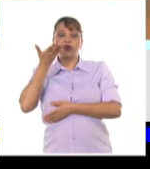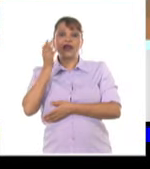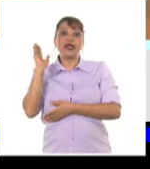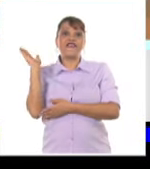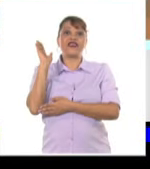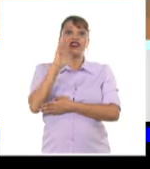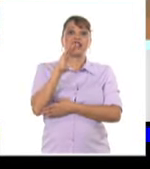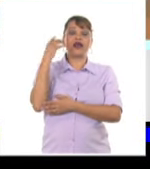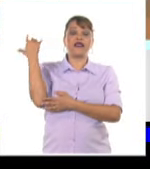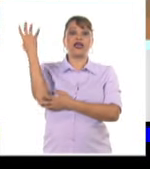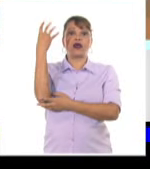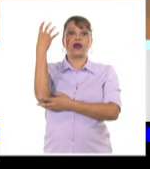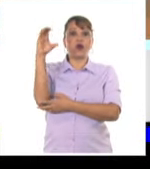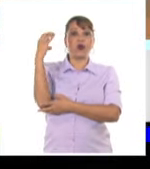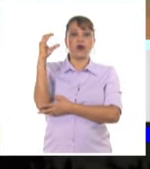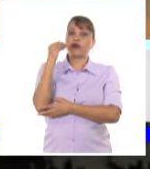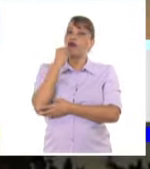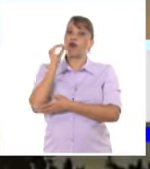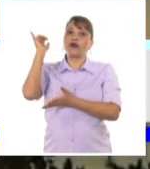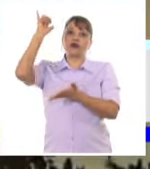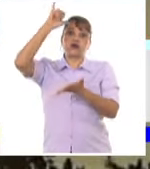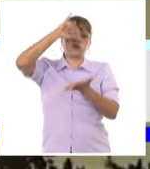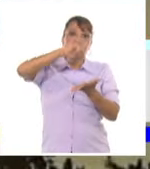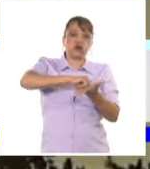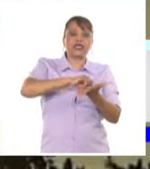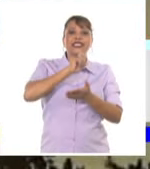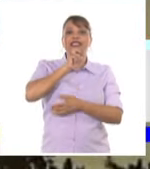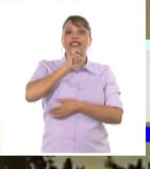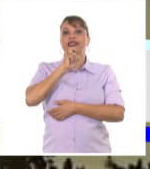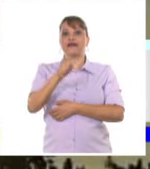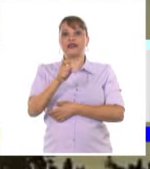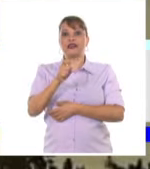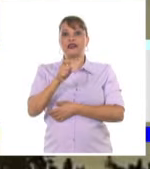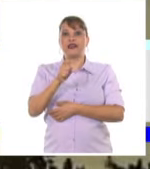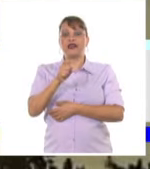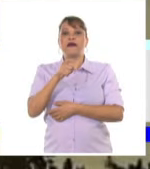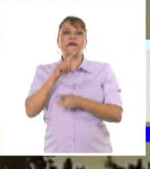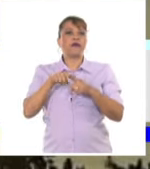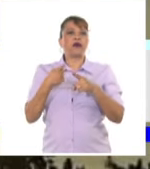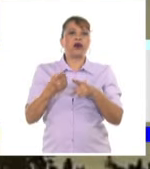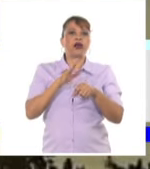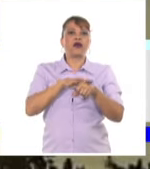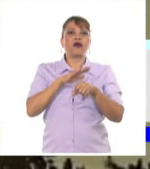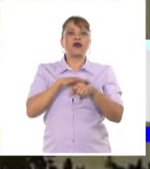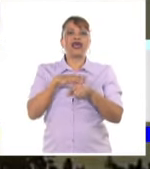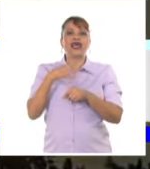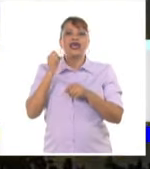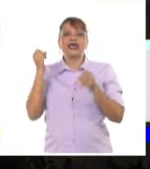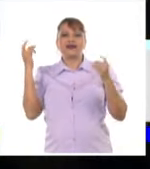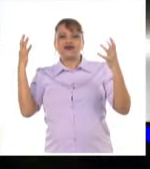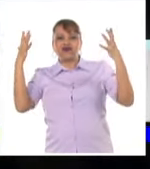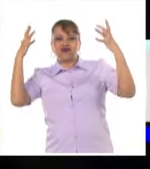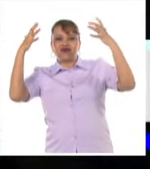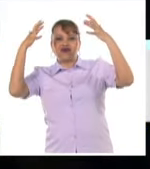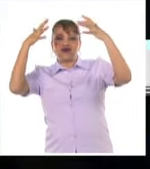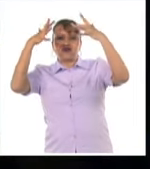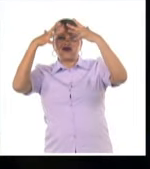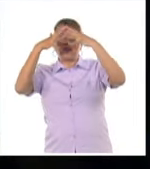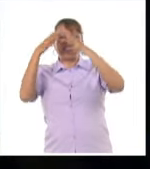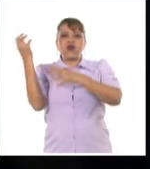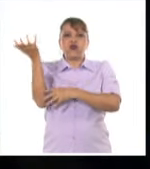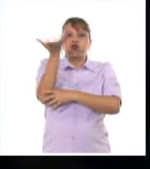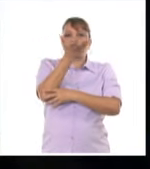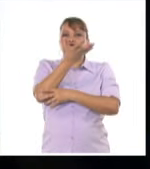podía aterrizar en la pista del Aeropuerto Internacional José Martí de La Habana debido a una fuerte niebla que lo obligó a desviarse y aterrizar